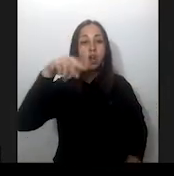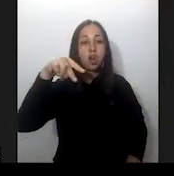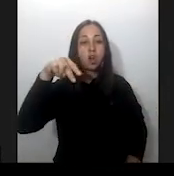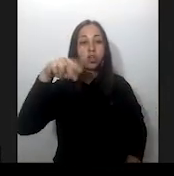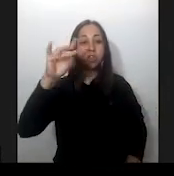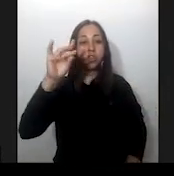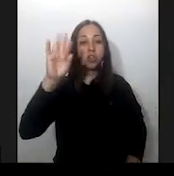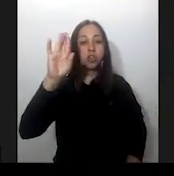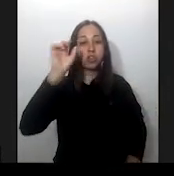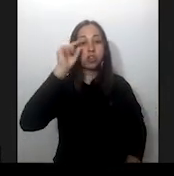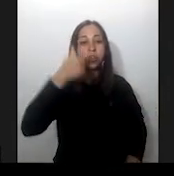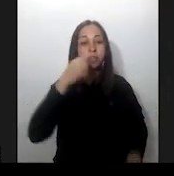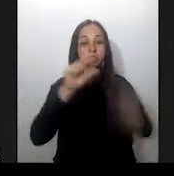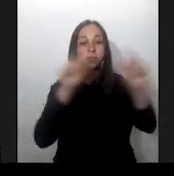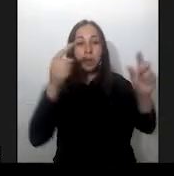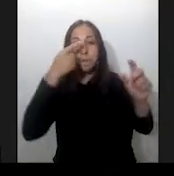1000,